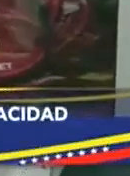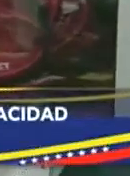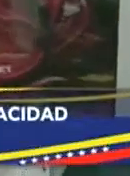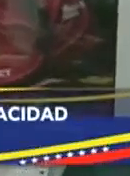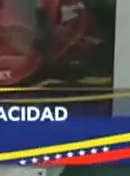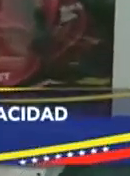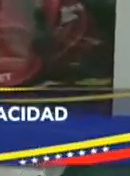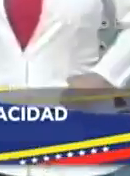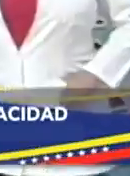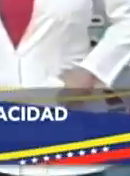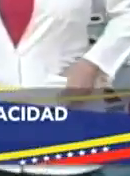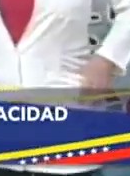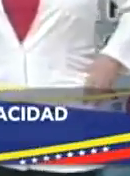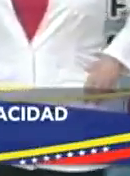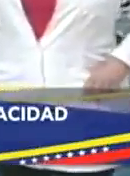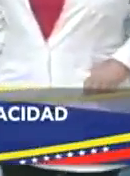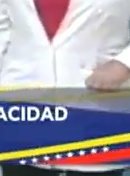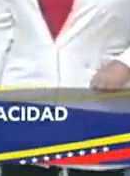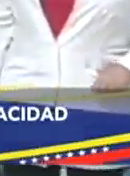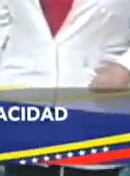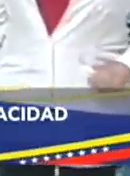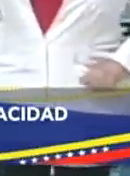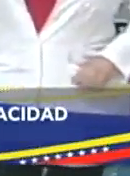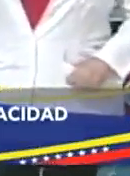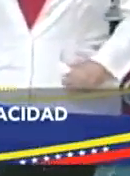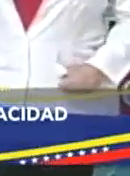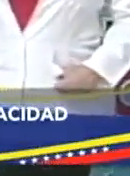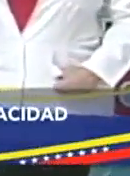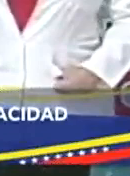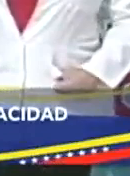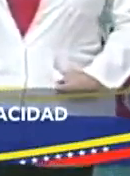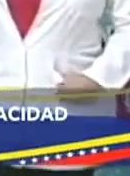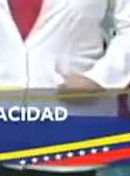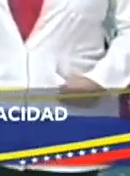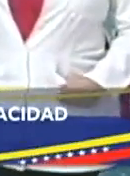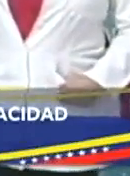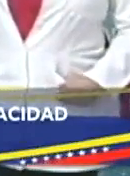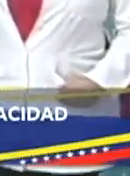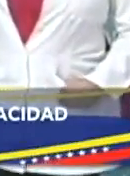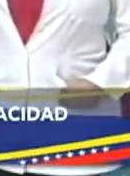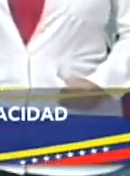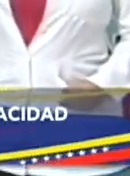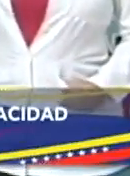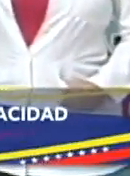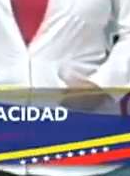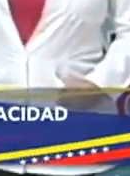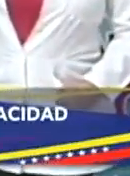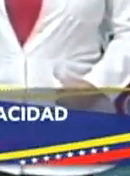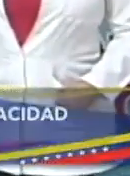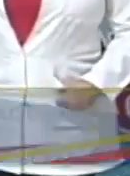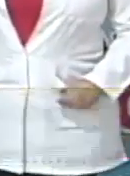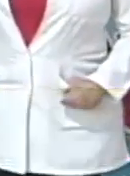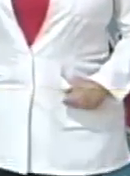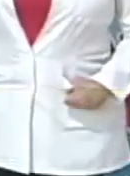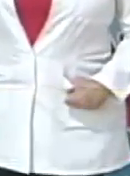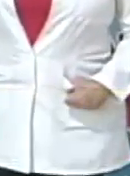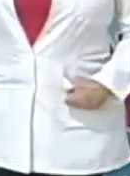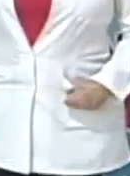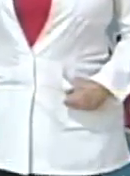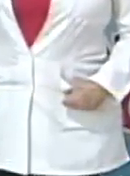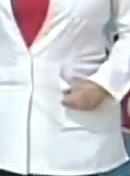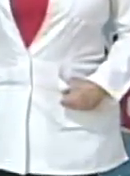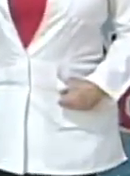prótesis. Todo esto incluye ese precio. Imagínense, hoy van a ser 360. Si eso le sacamos, multiplicamos, son